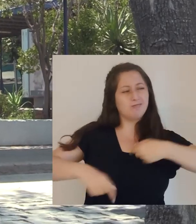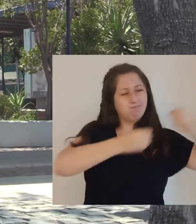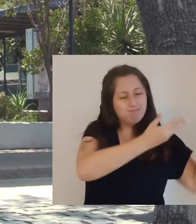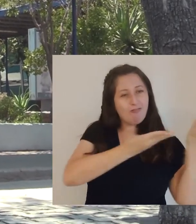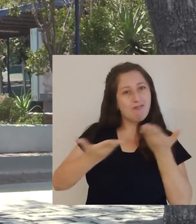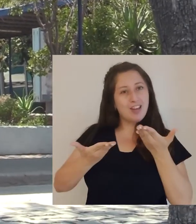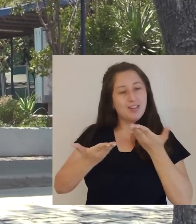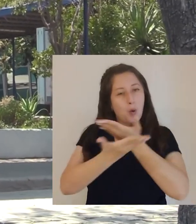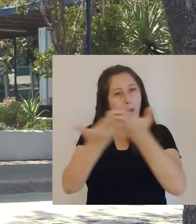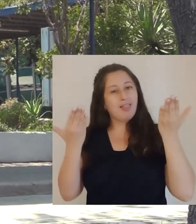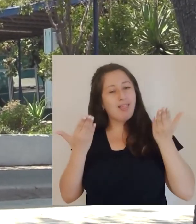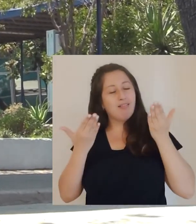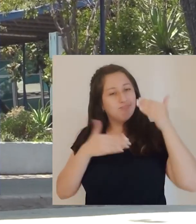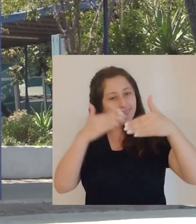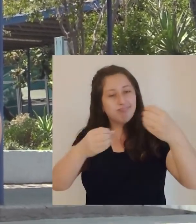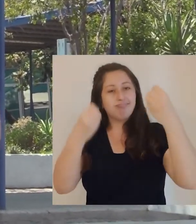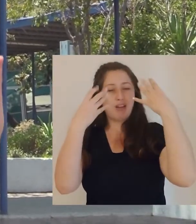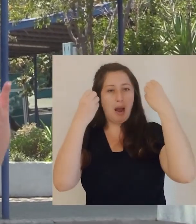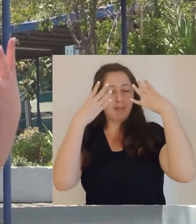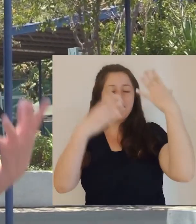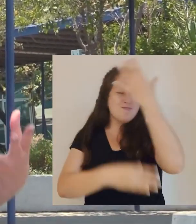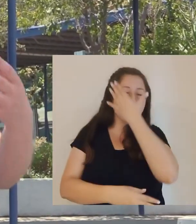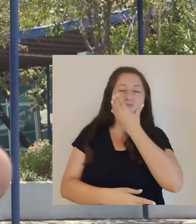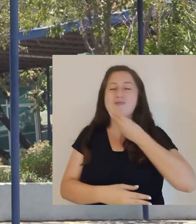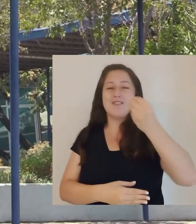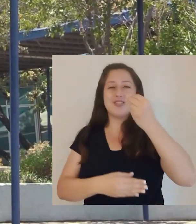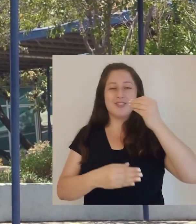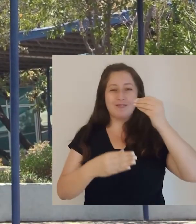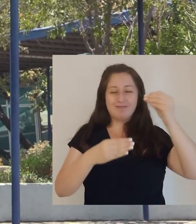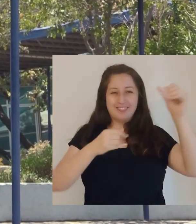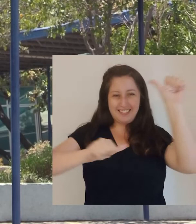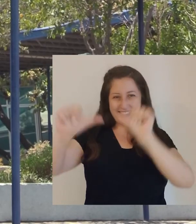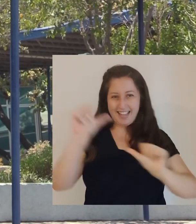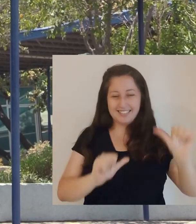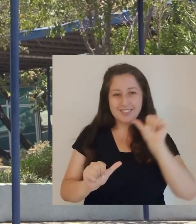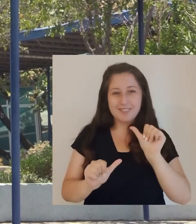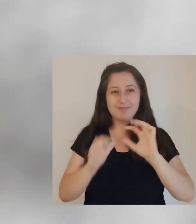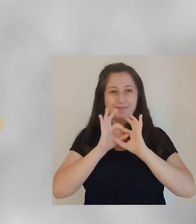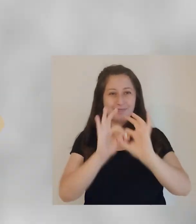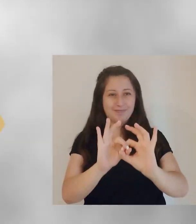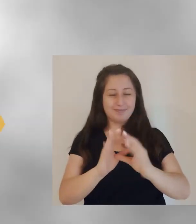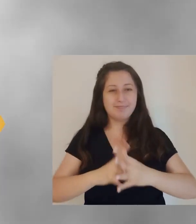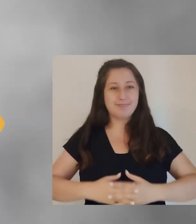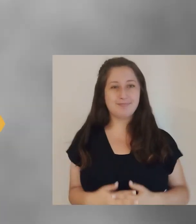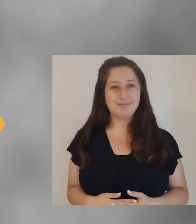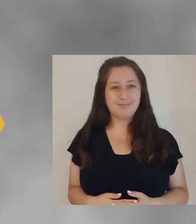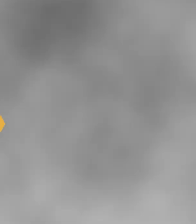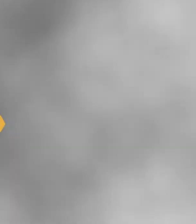invito a que continúes aprendiendo de este maravilloso mundo de la ciencia. Muchas gracias.